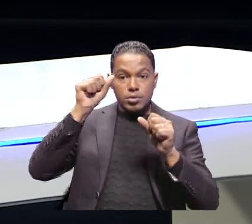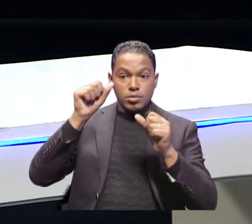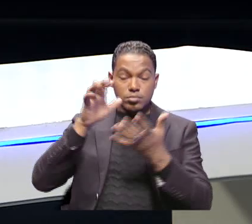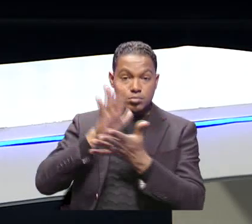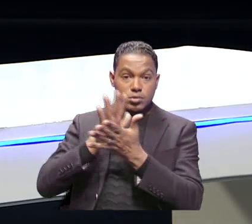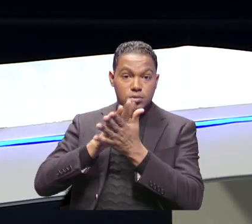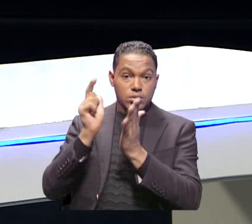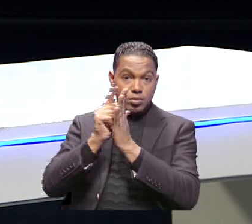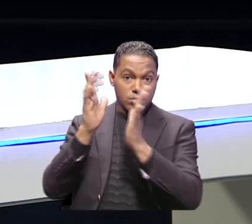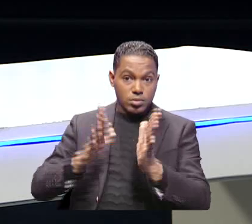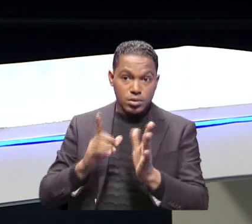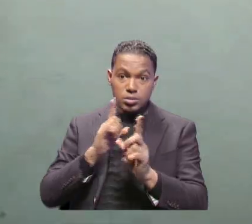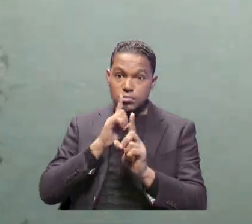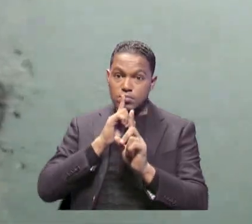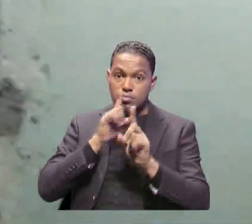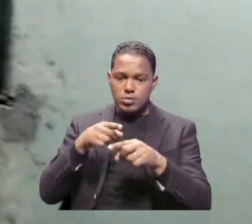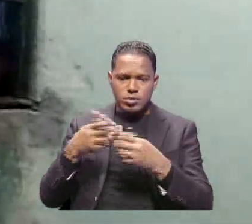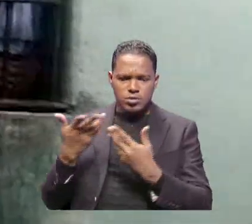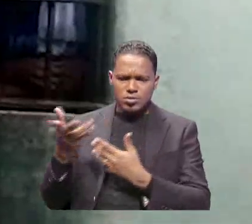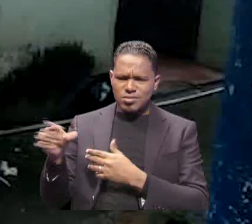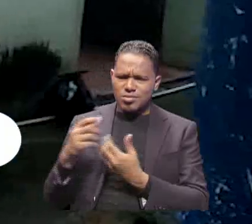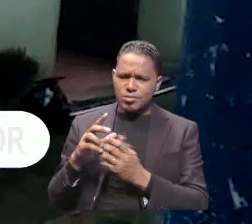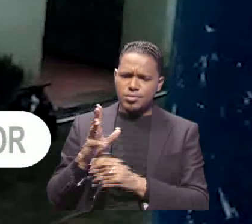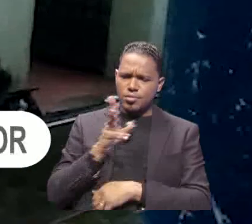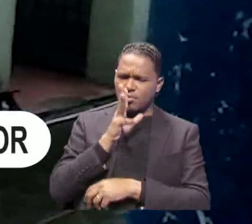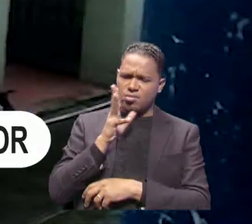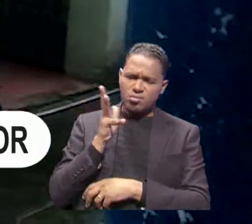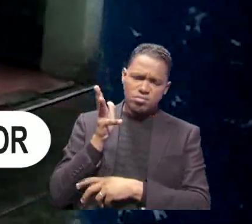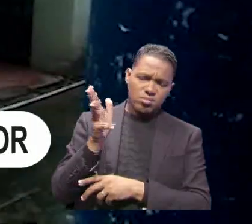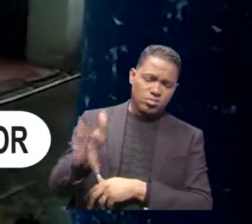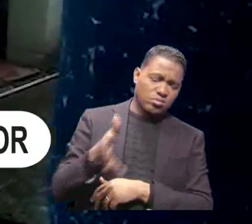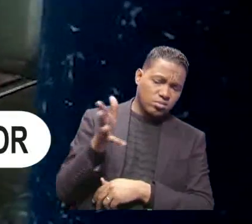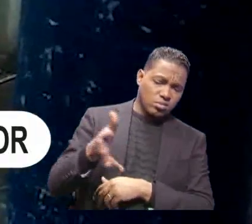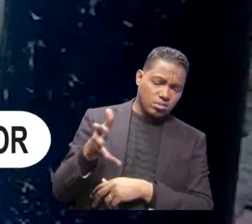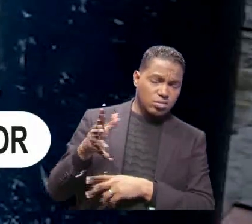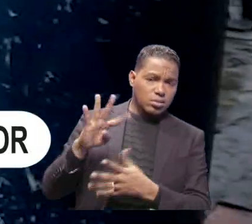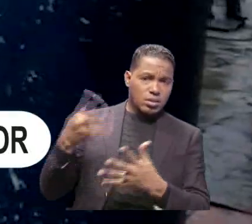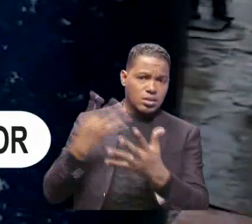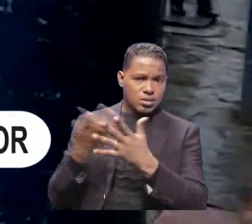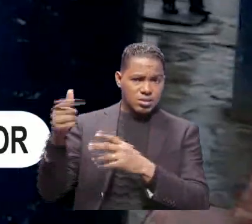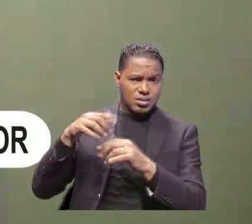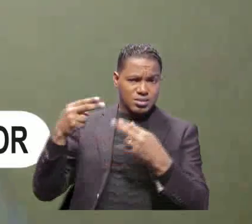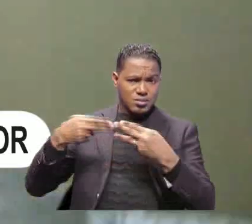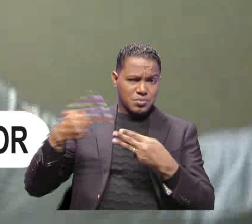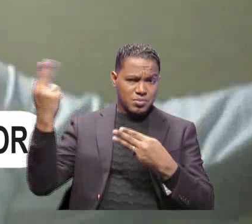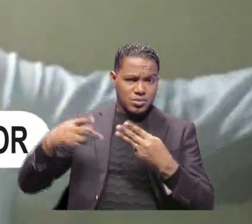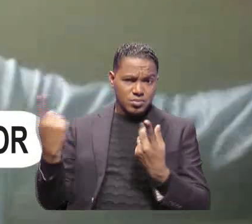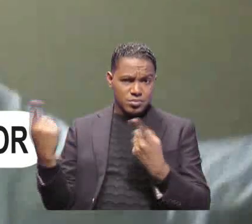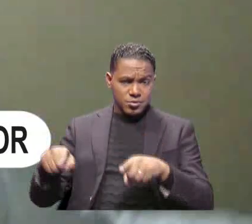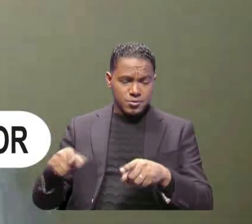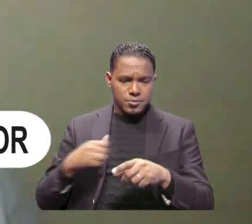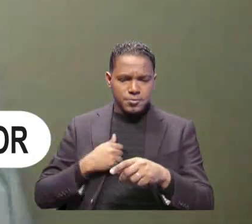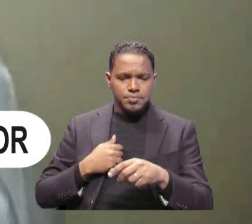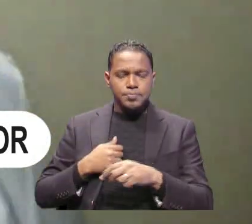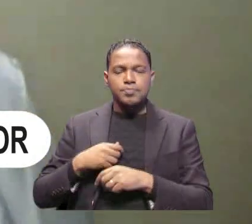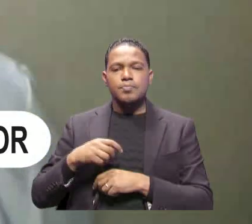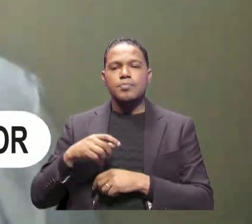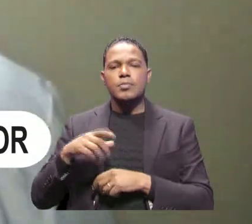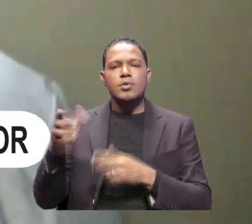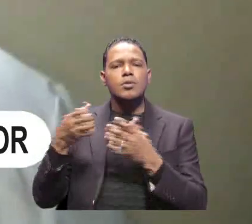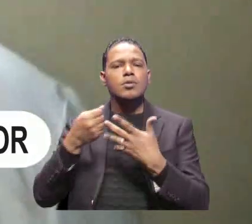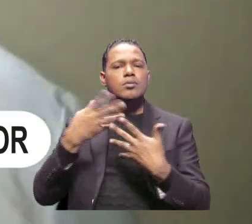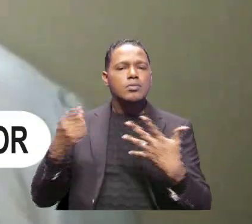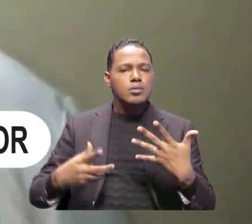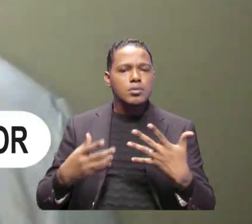Abogados denunció el estado de abandono en que se encuentra la cárcel preventiva de Atomayor. Allí los detalles